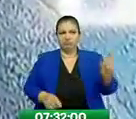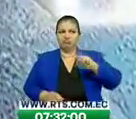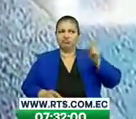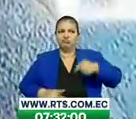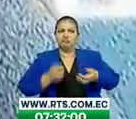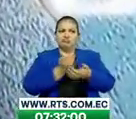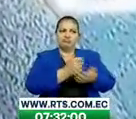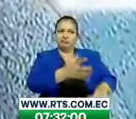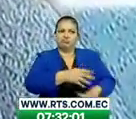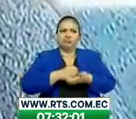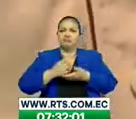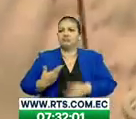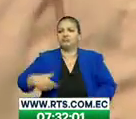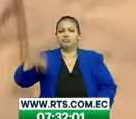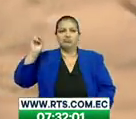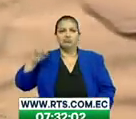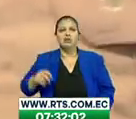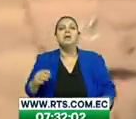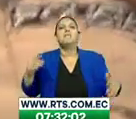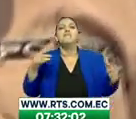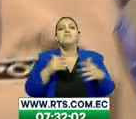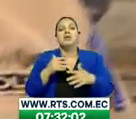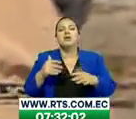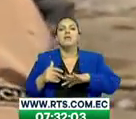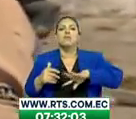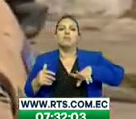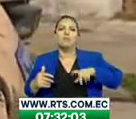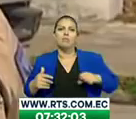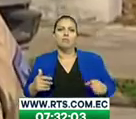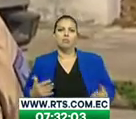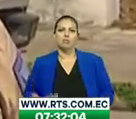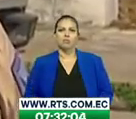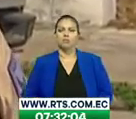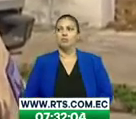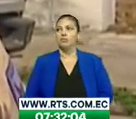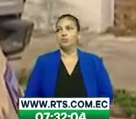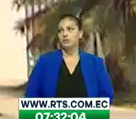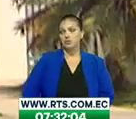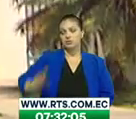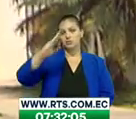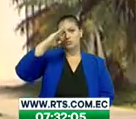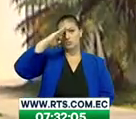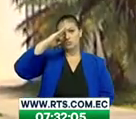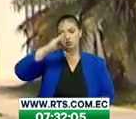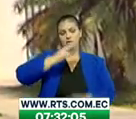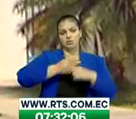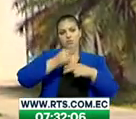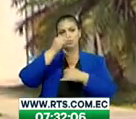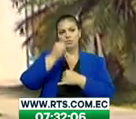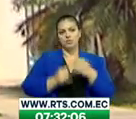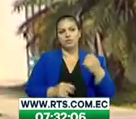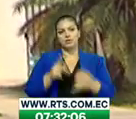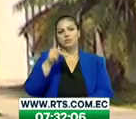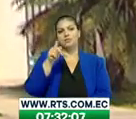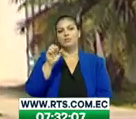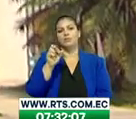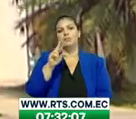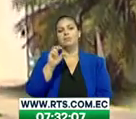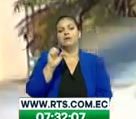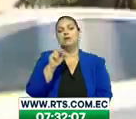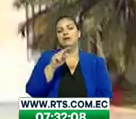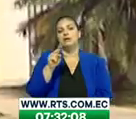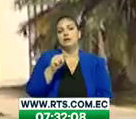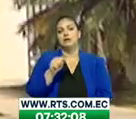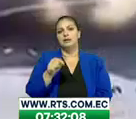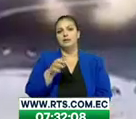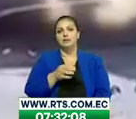se mantiene elevado. Tampoco claudican, dice el subteniente Pérez. Estamos trabajando con el tema de la motocicleta, haciendo